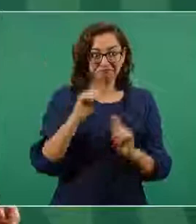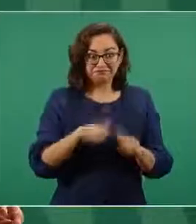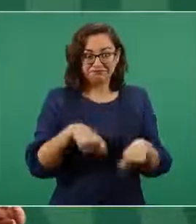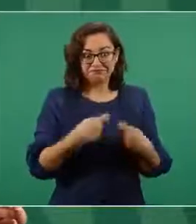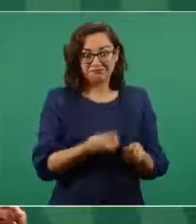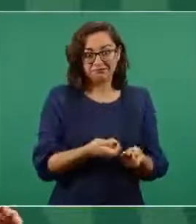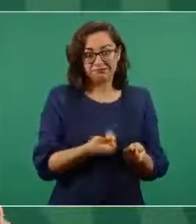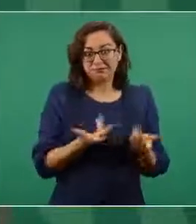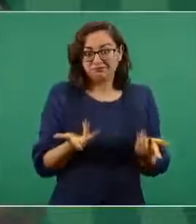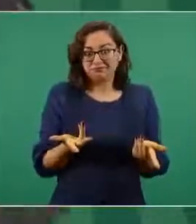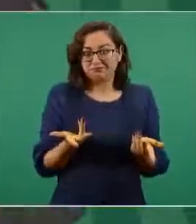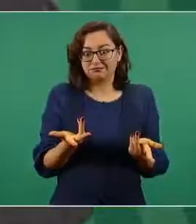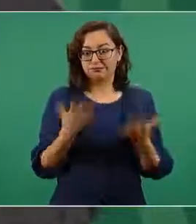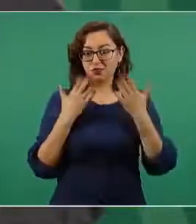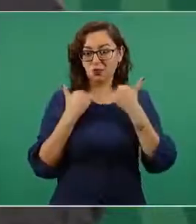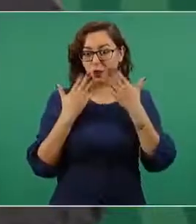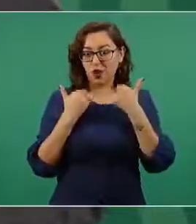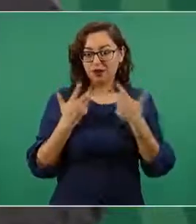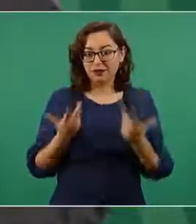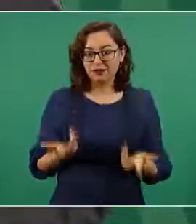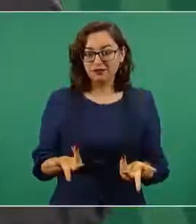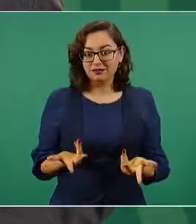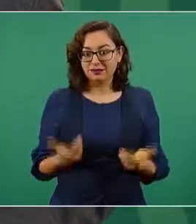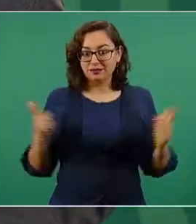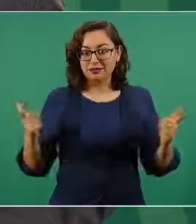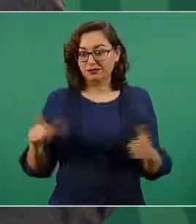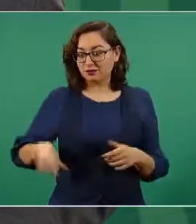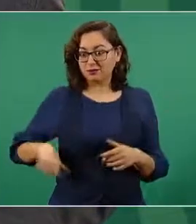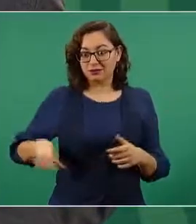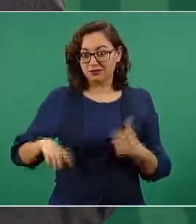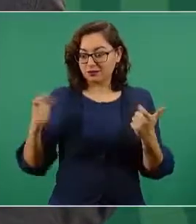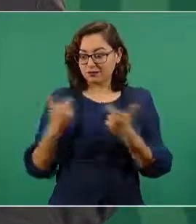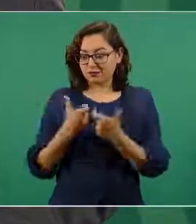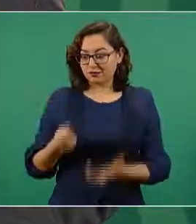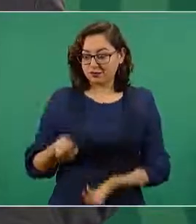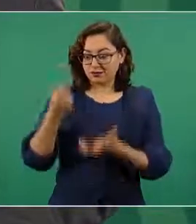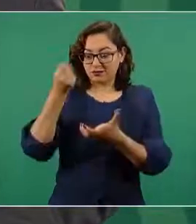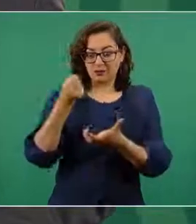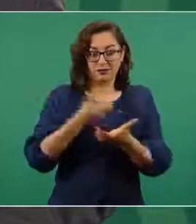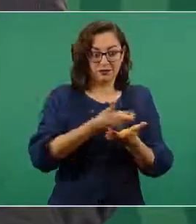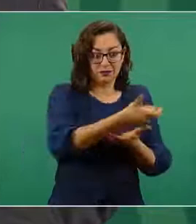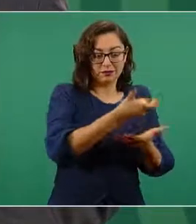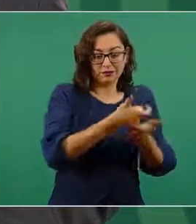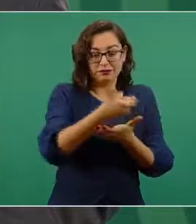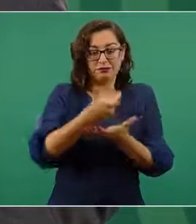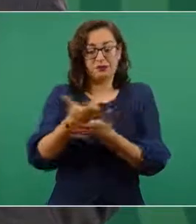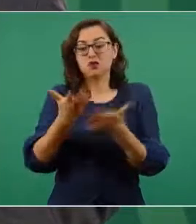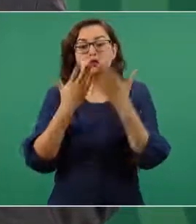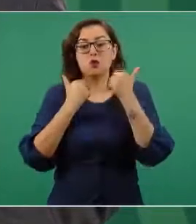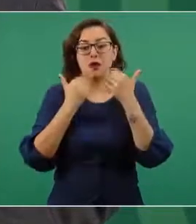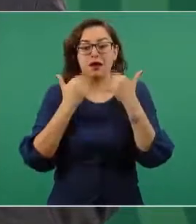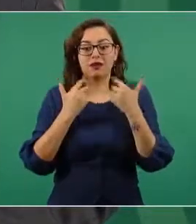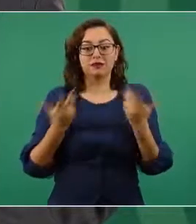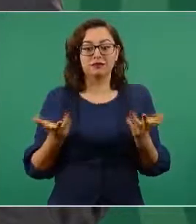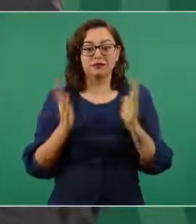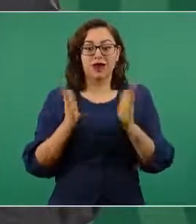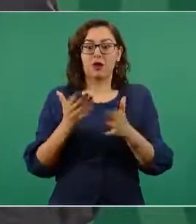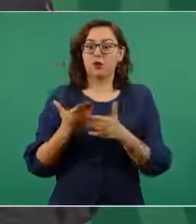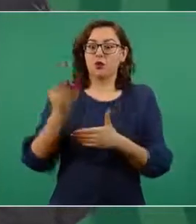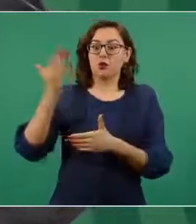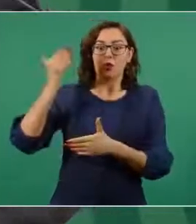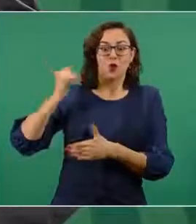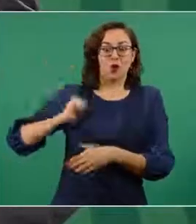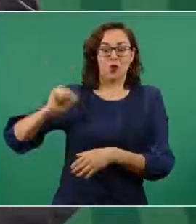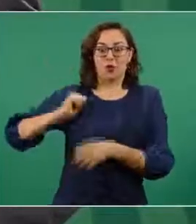ningún fondo que maneje el gobierno de trabajadores. Ya